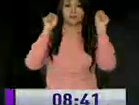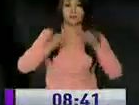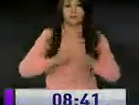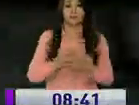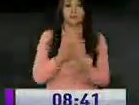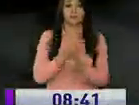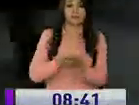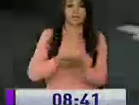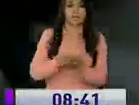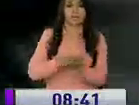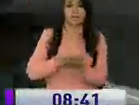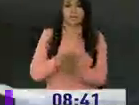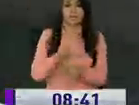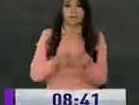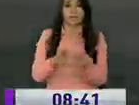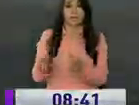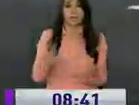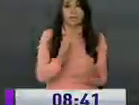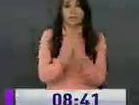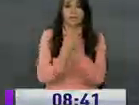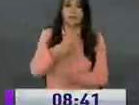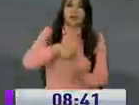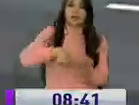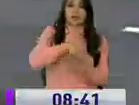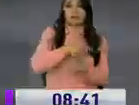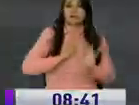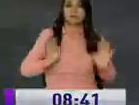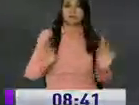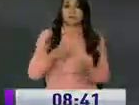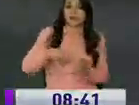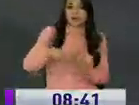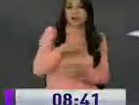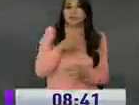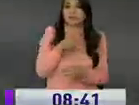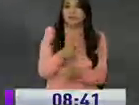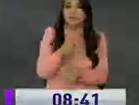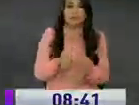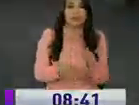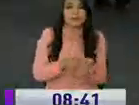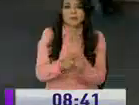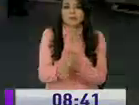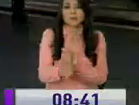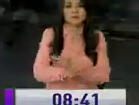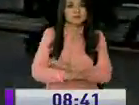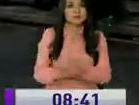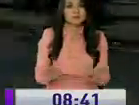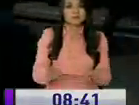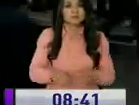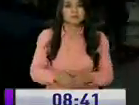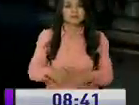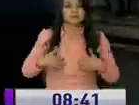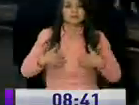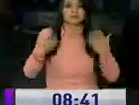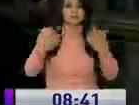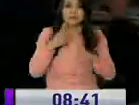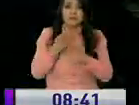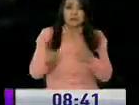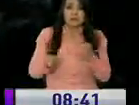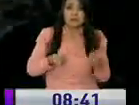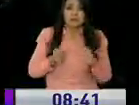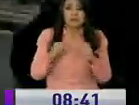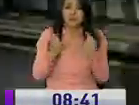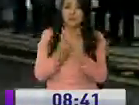generado caos. Me dice la gente que tiene que regresarse, que definitivamente no puede pasar por ahí. Pero vimos la agresividad contra un grupo